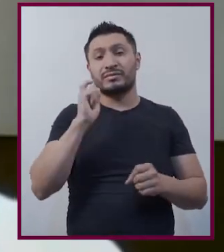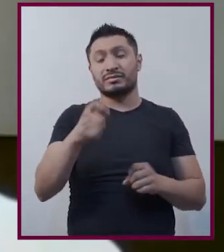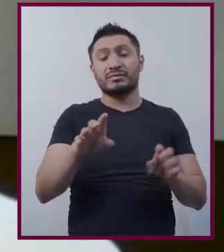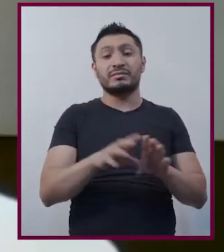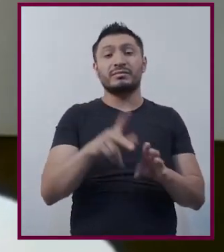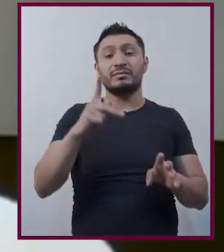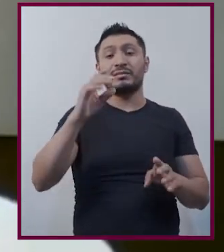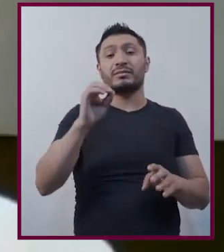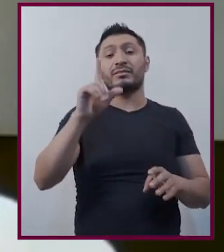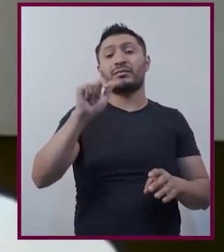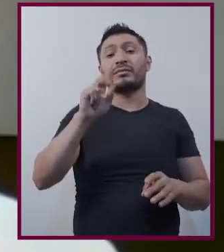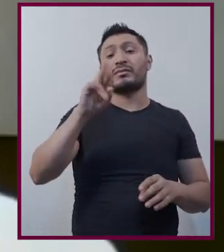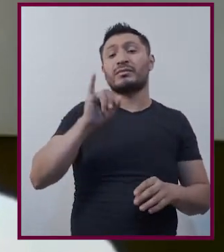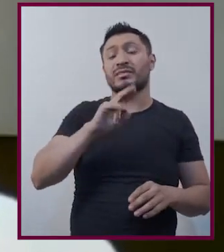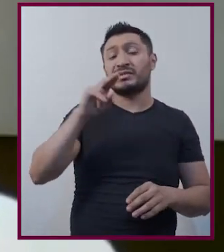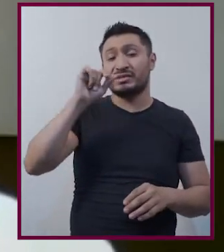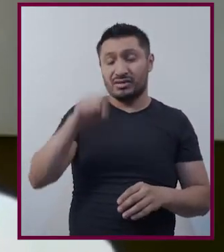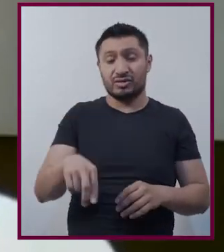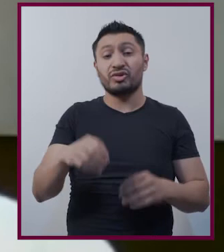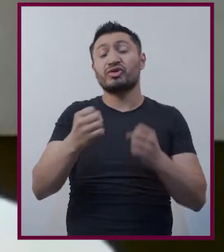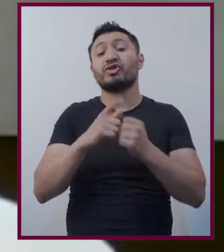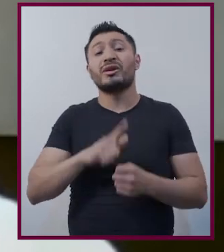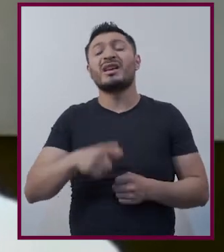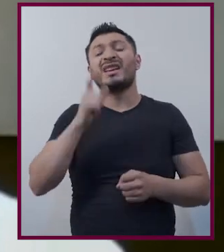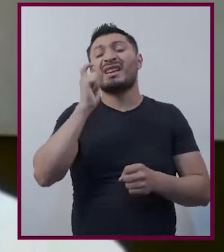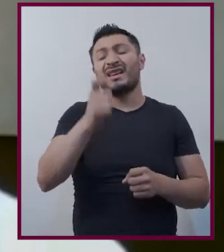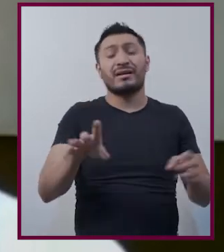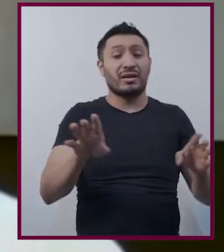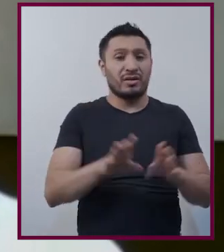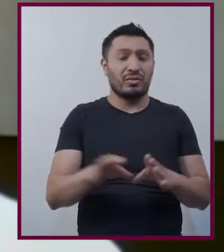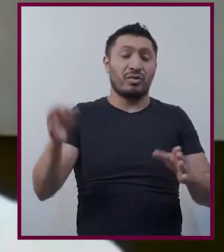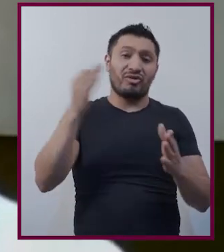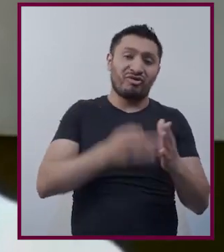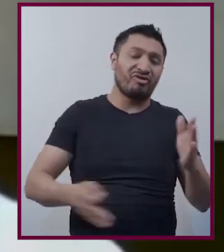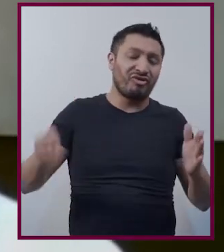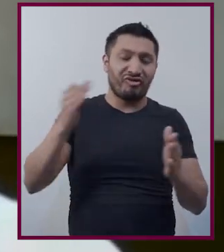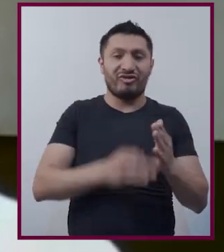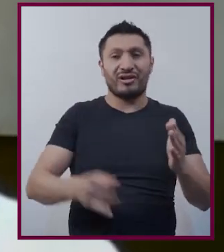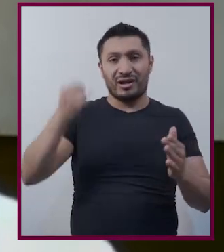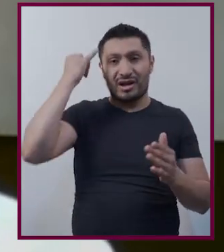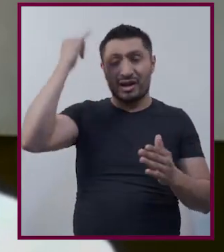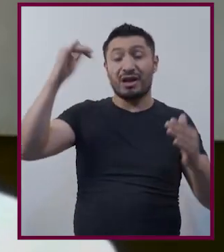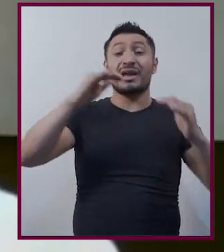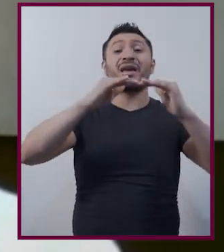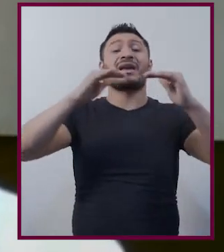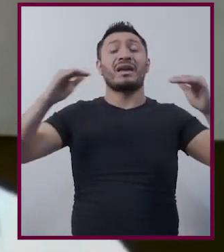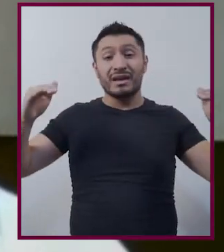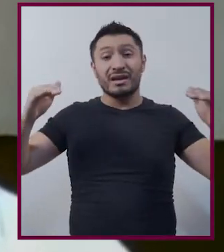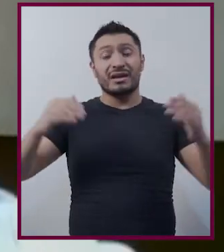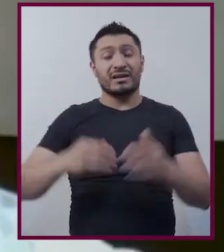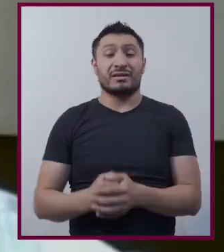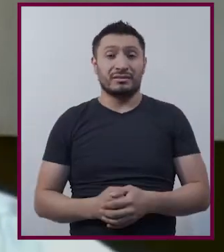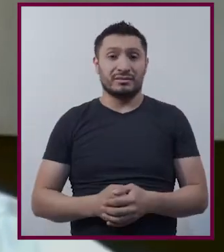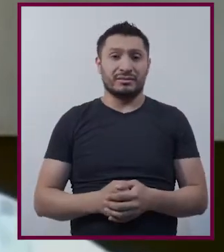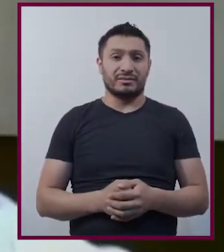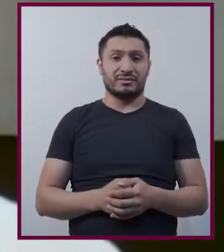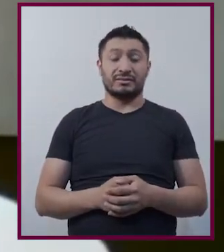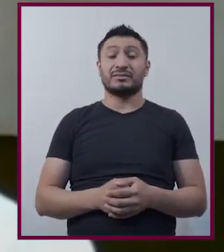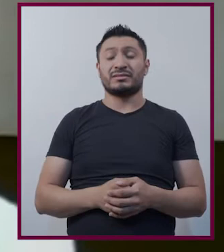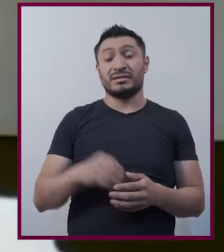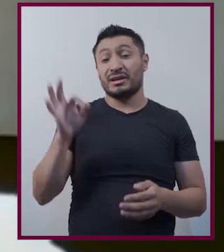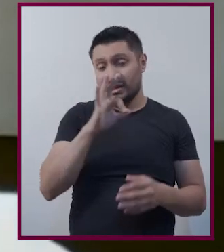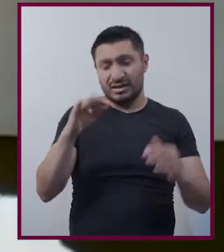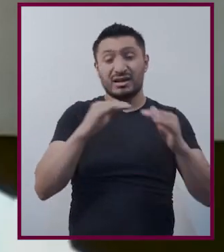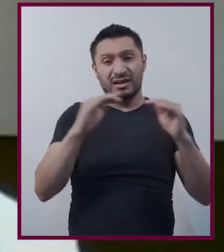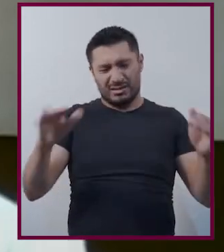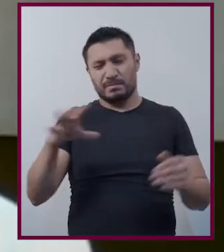social. Ante la falta de perspectivas que genera la democracia, porque el que haya democracia no